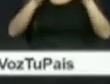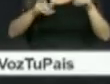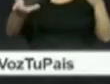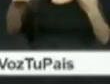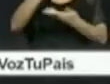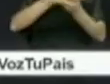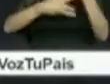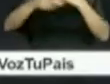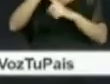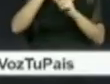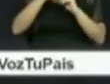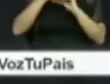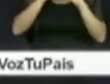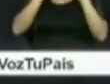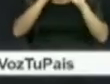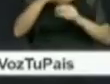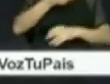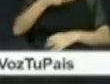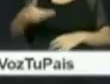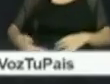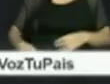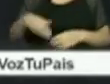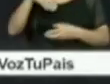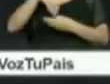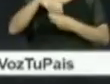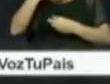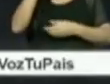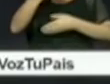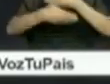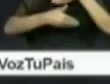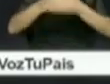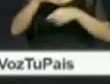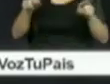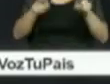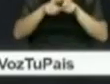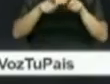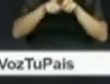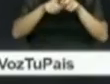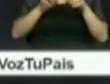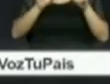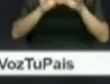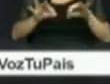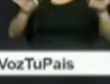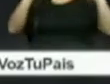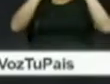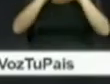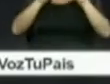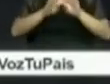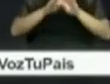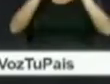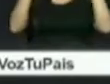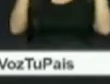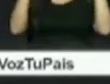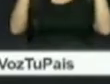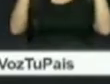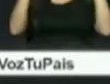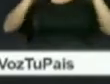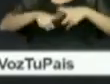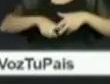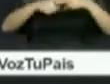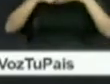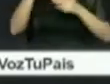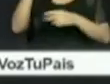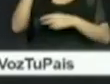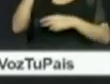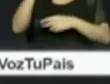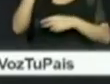engalana la presencia del señor presidente, sea como un abrebocas de un evento enorme de 10 días en el